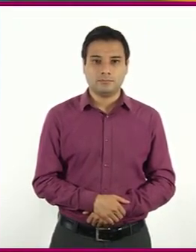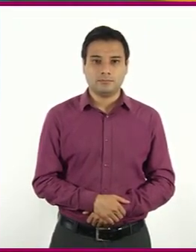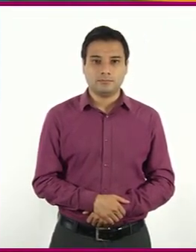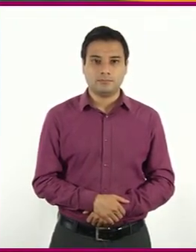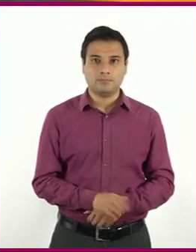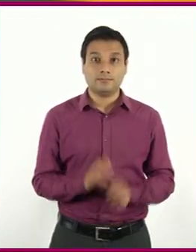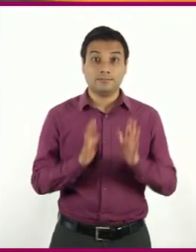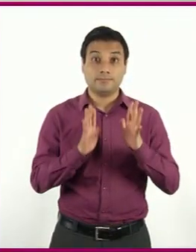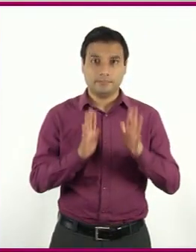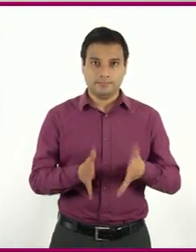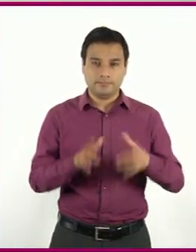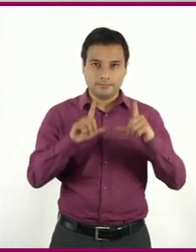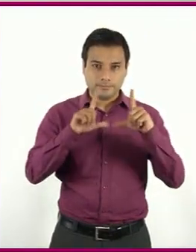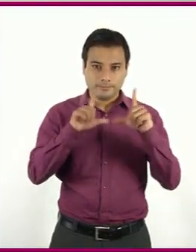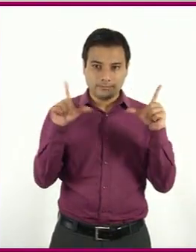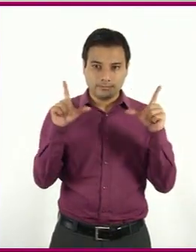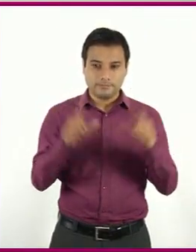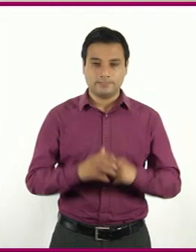Listo.